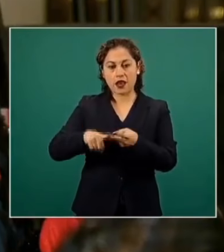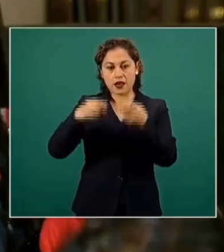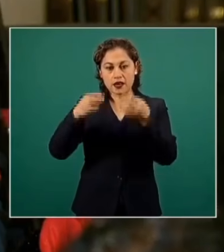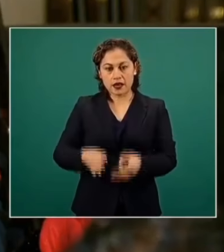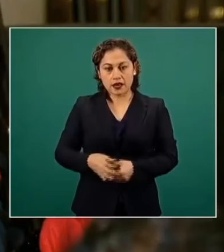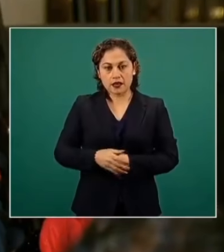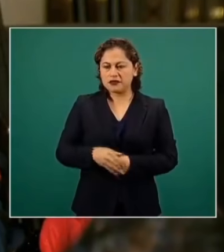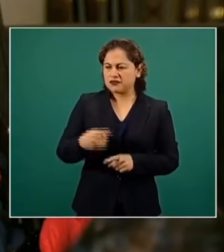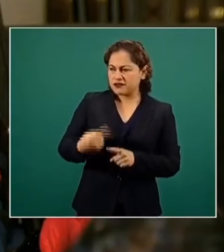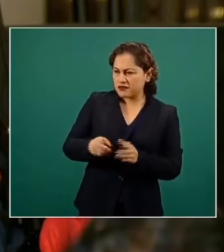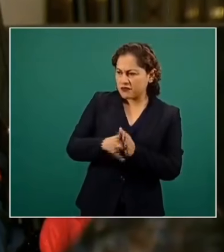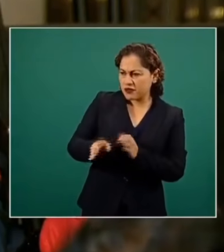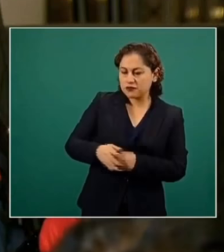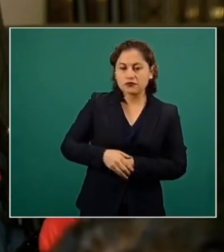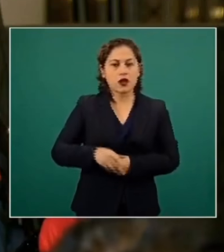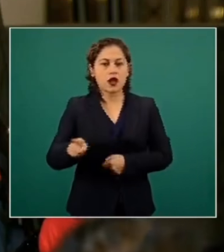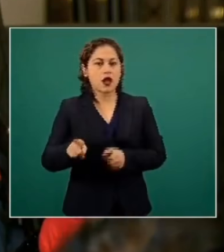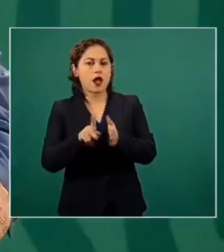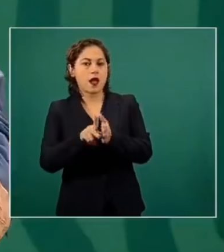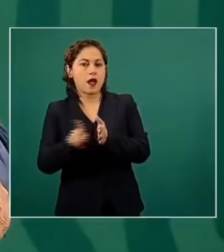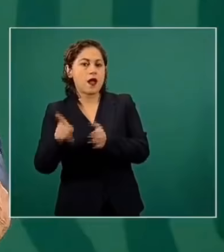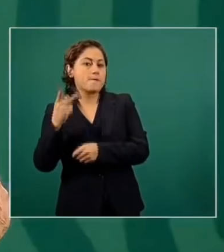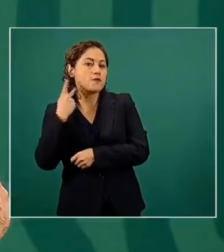es La Política Online. Ah, pues no.